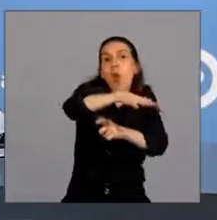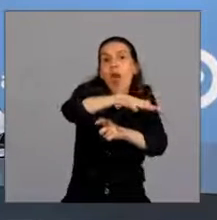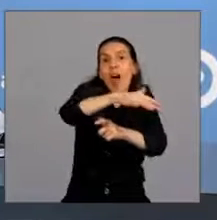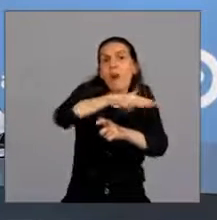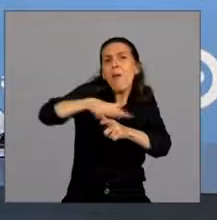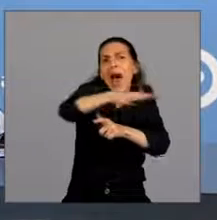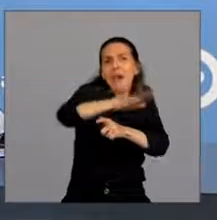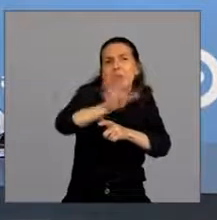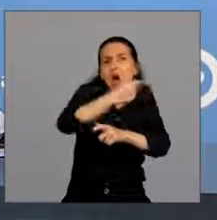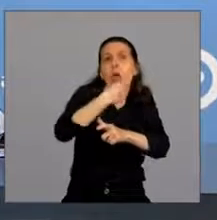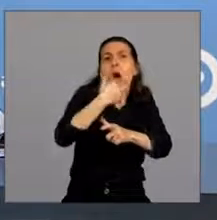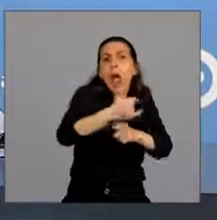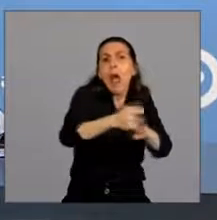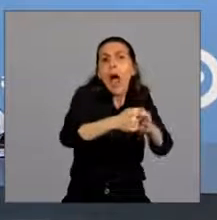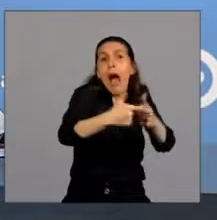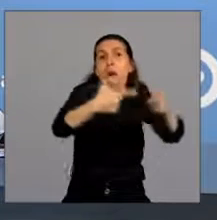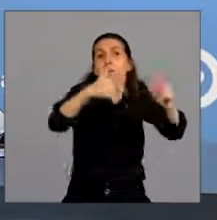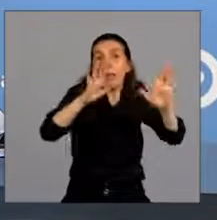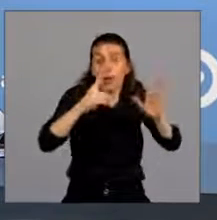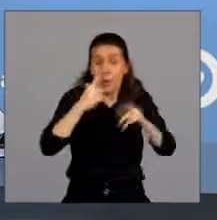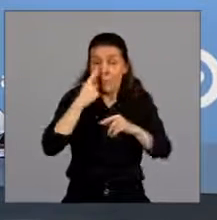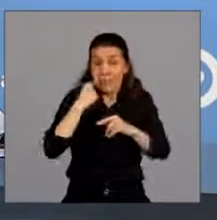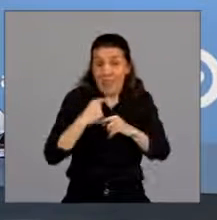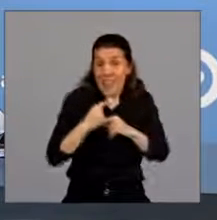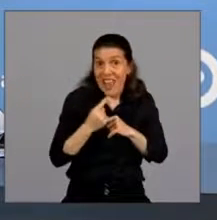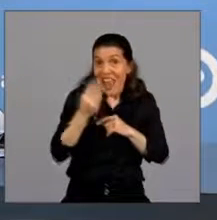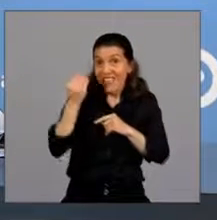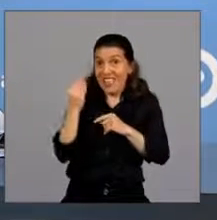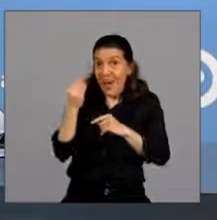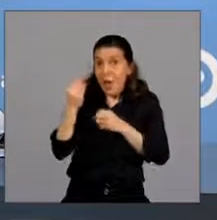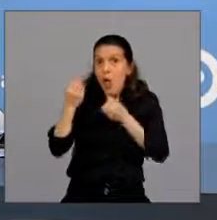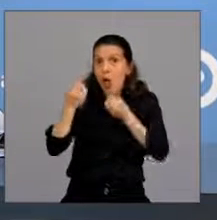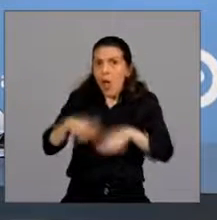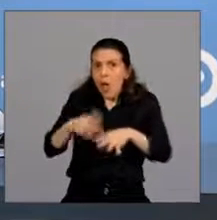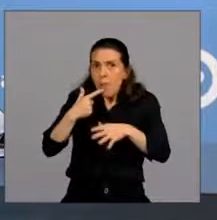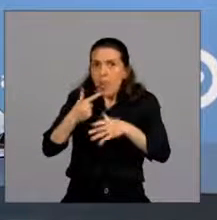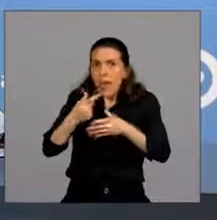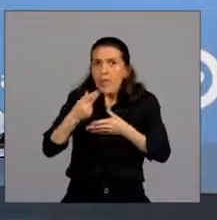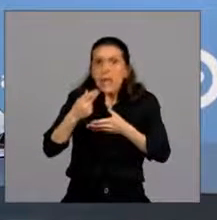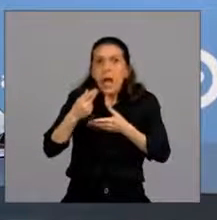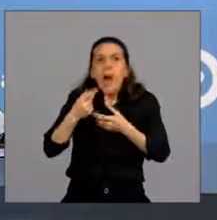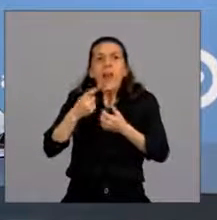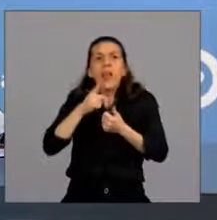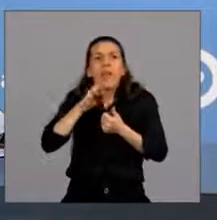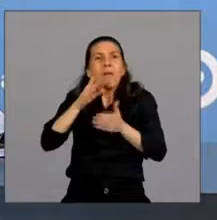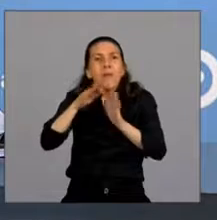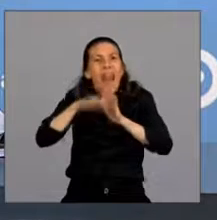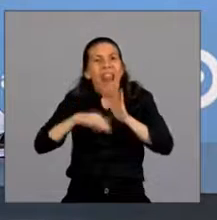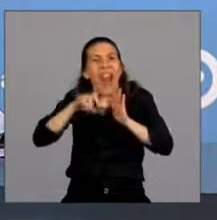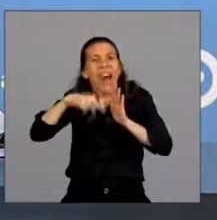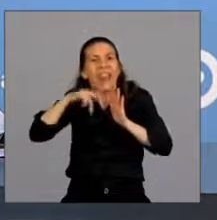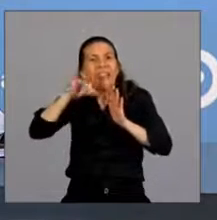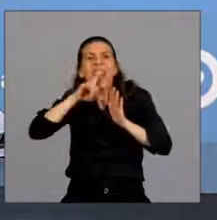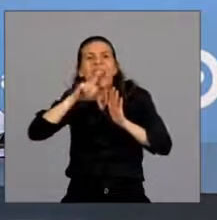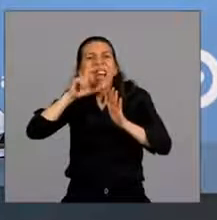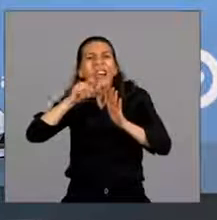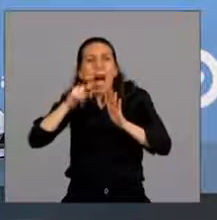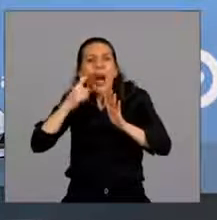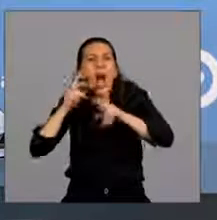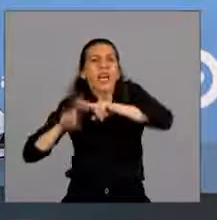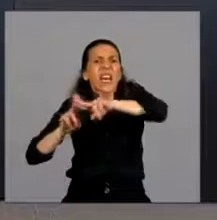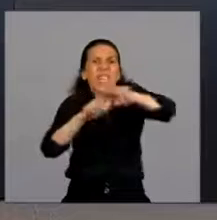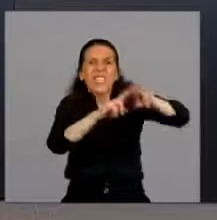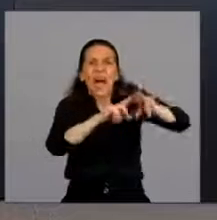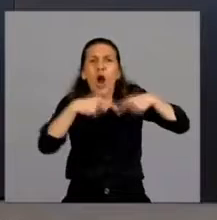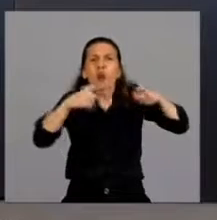barrios. El sábado empezamos con Detectar en el resto de los barrios de la ciudad. Si tengo entendido el